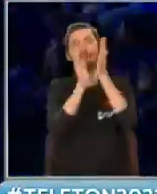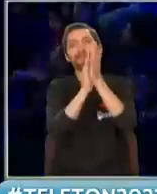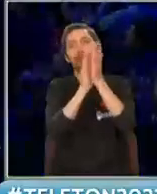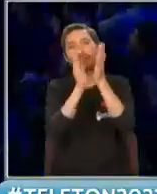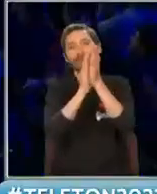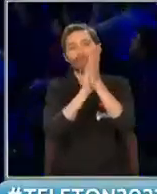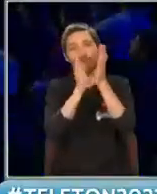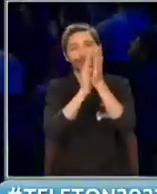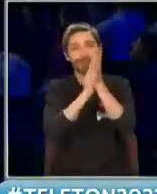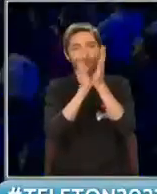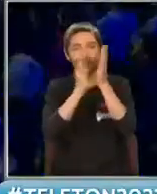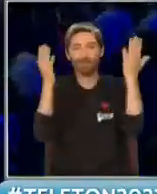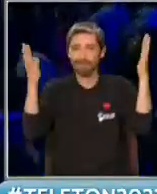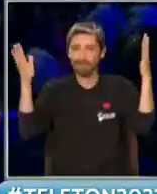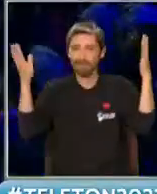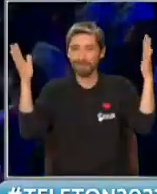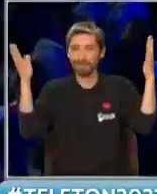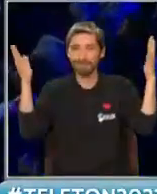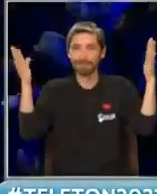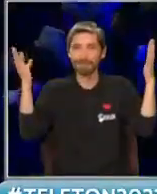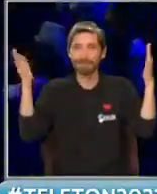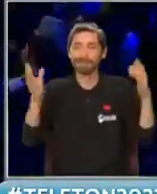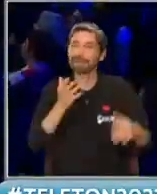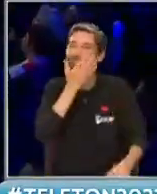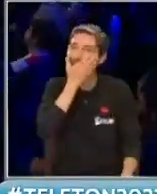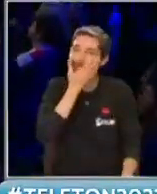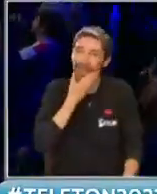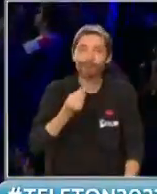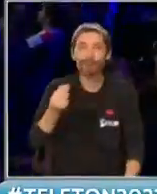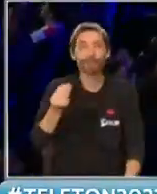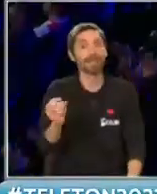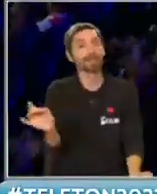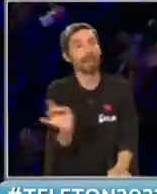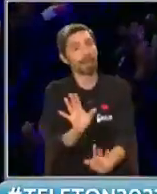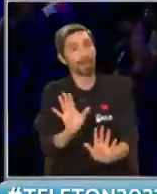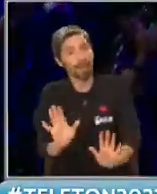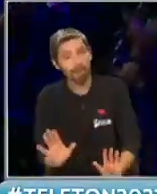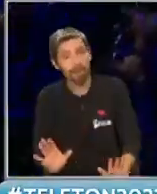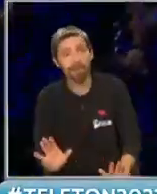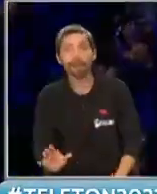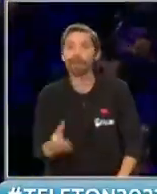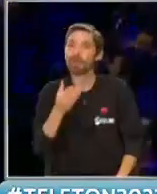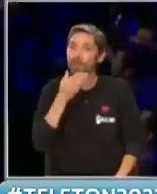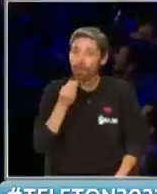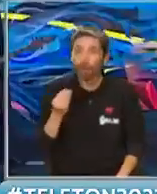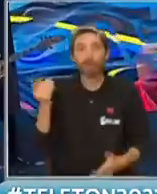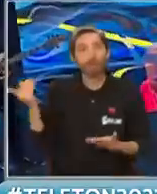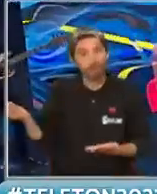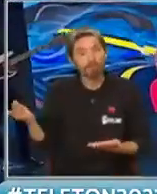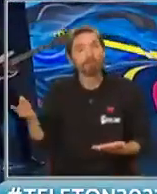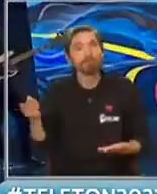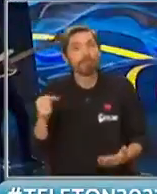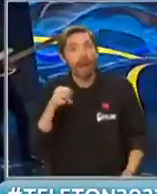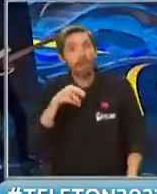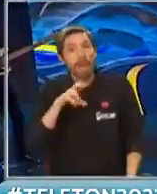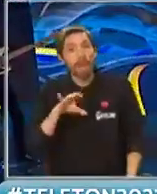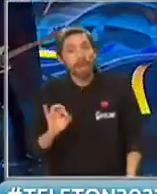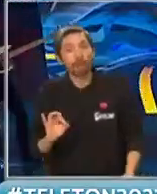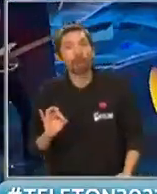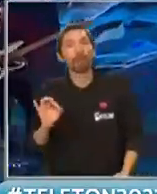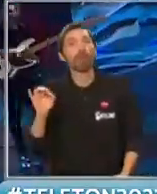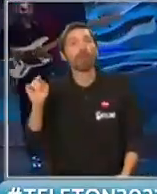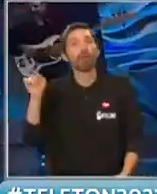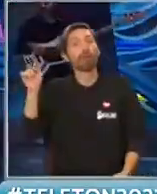bravo bravo bravo qué l Qué lindo Mira amico querido Leo